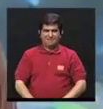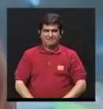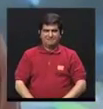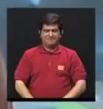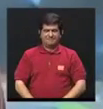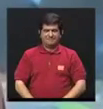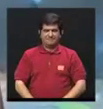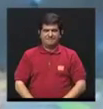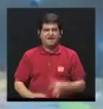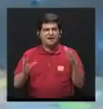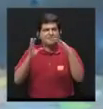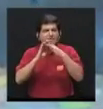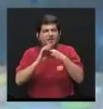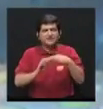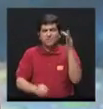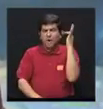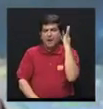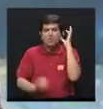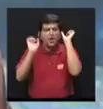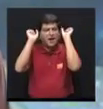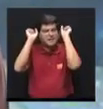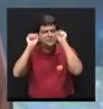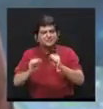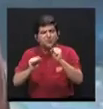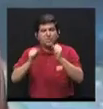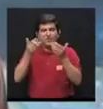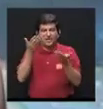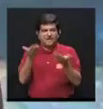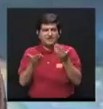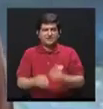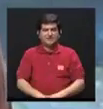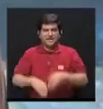sobre cómo las mujeres podríamos dar